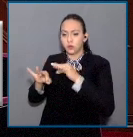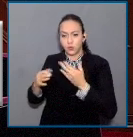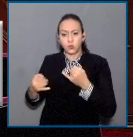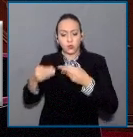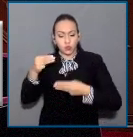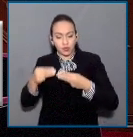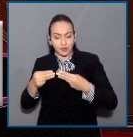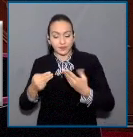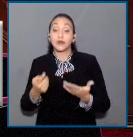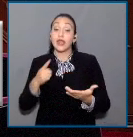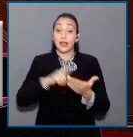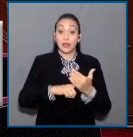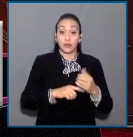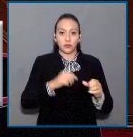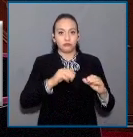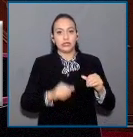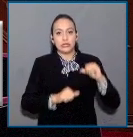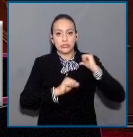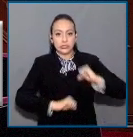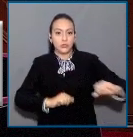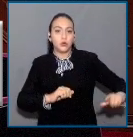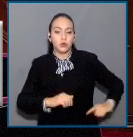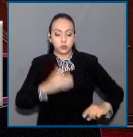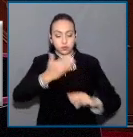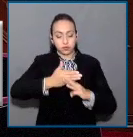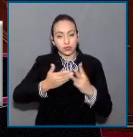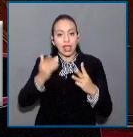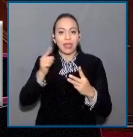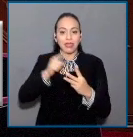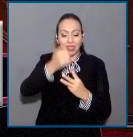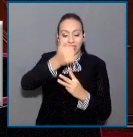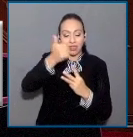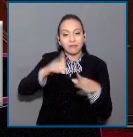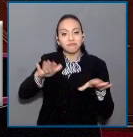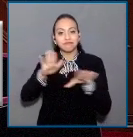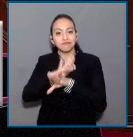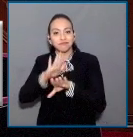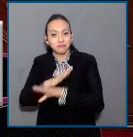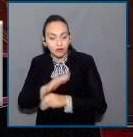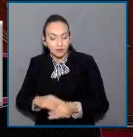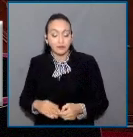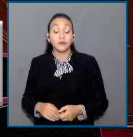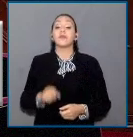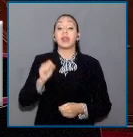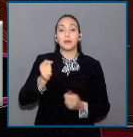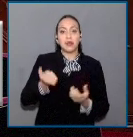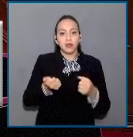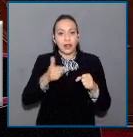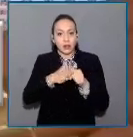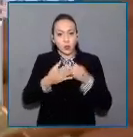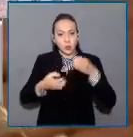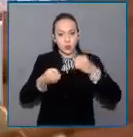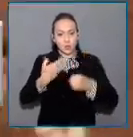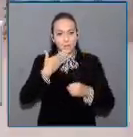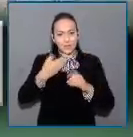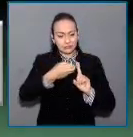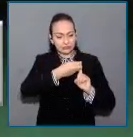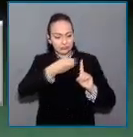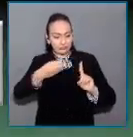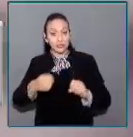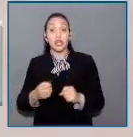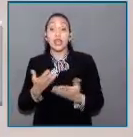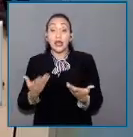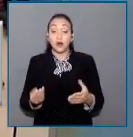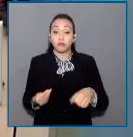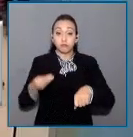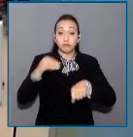judiciales para replicar el modelo federal, creación de un órgano de administración judicial y un tribunal de disciplina en